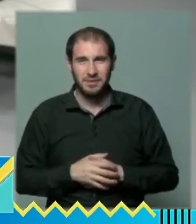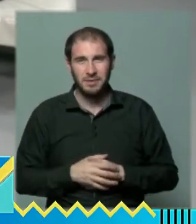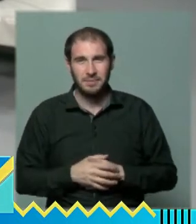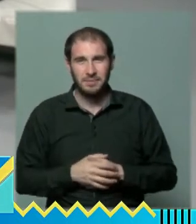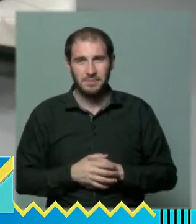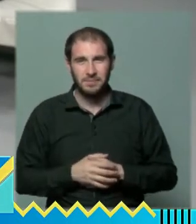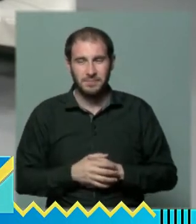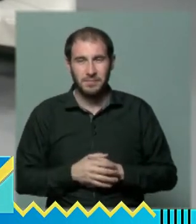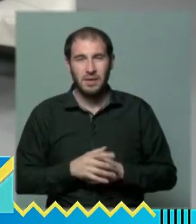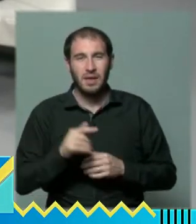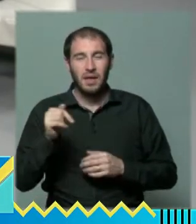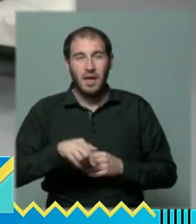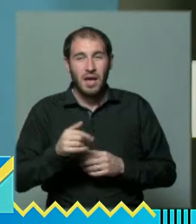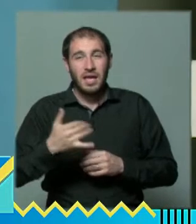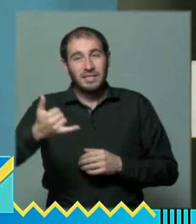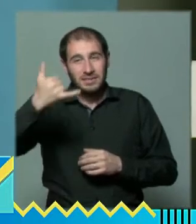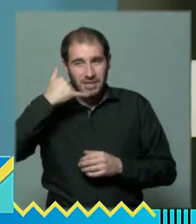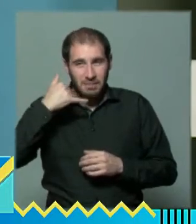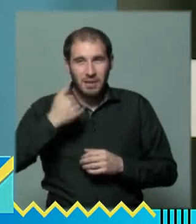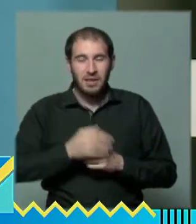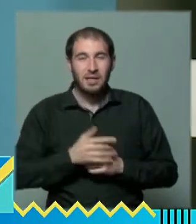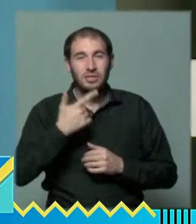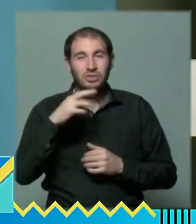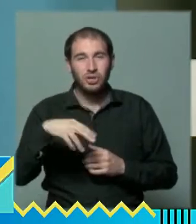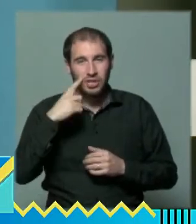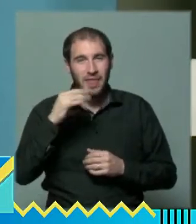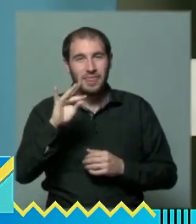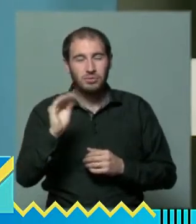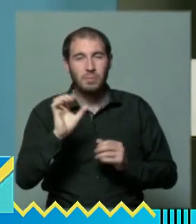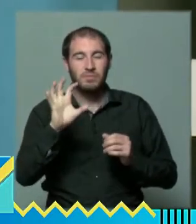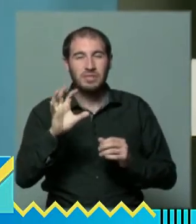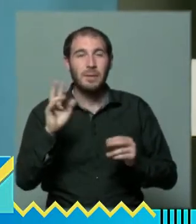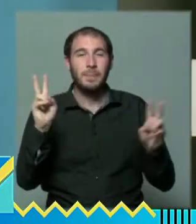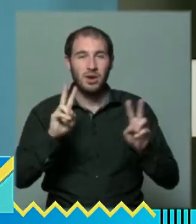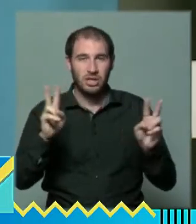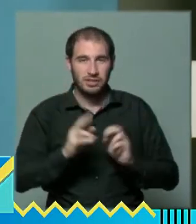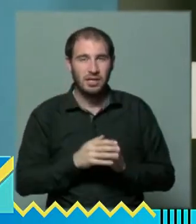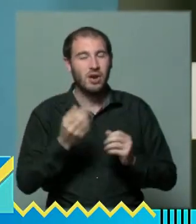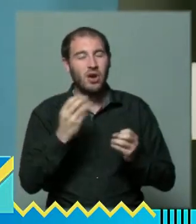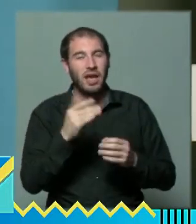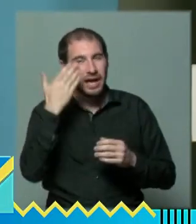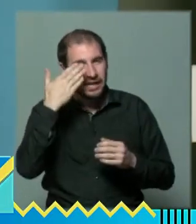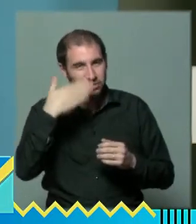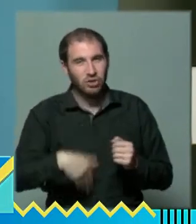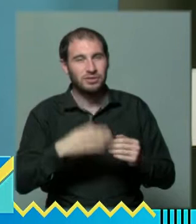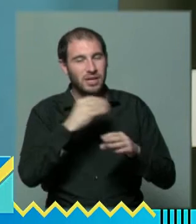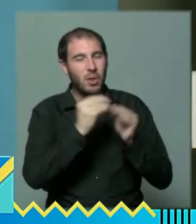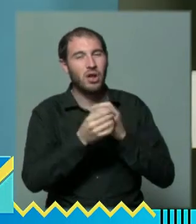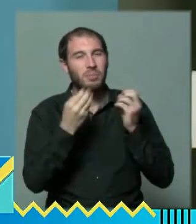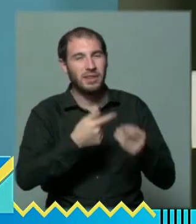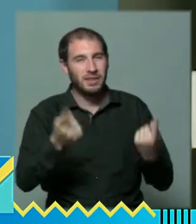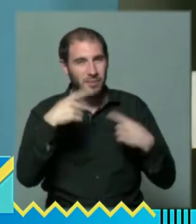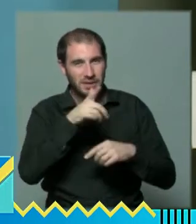Es una cosa tenemos insólita. justamente una llamada telefónica con Sonia Carmona, que es diputada provincial del PJ. ¿Qué tal, Sonia? Te saluda Gastón Lucero. Bienvenida a